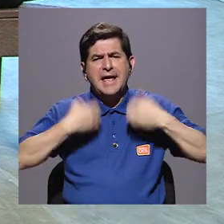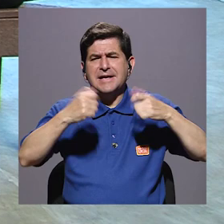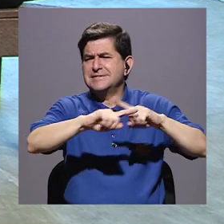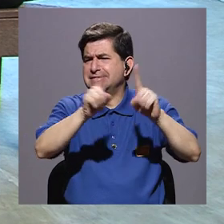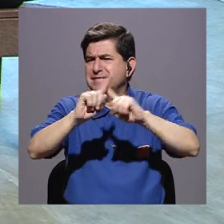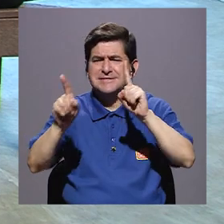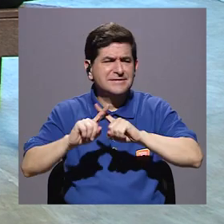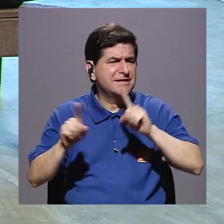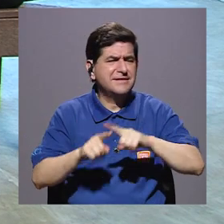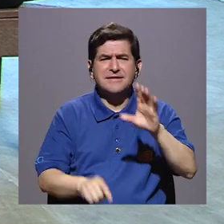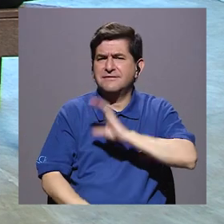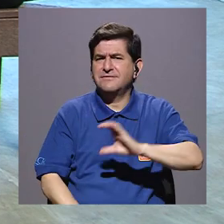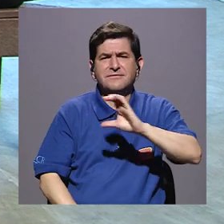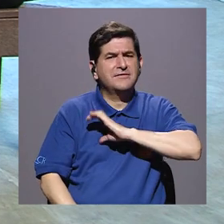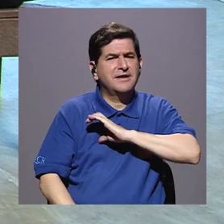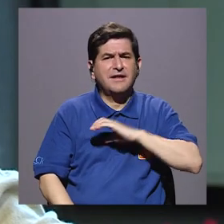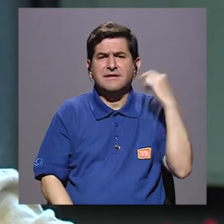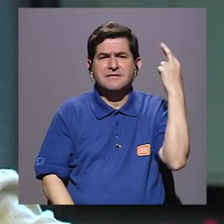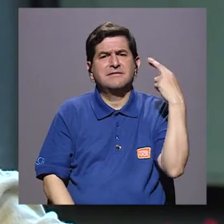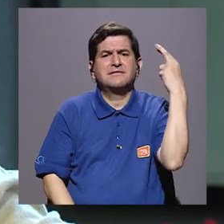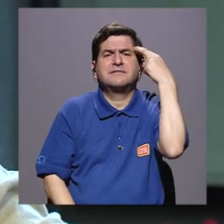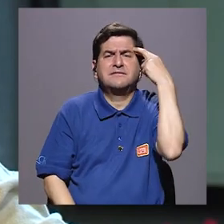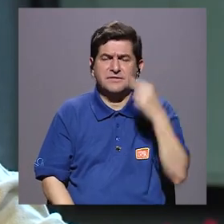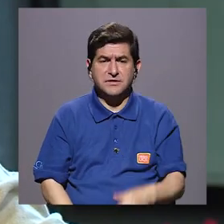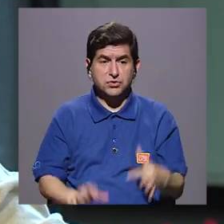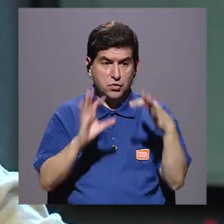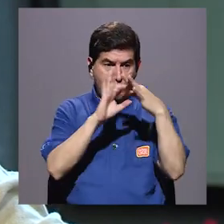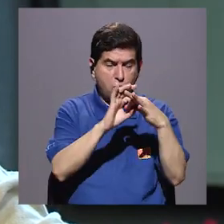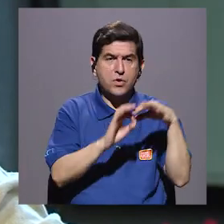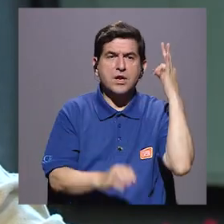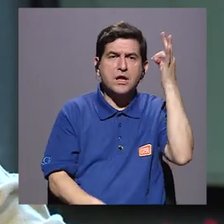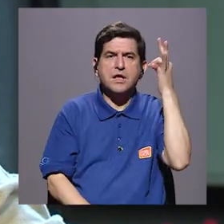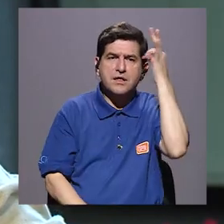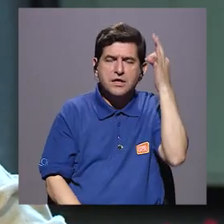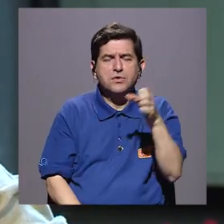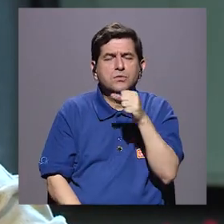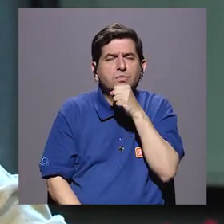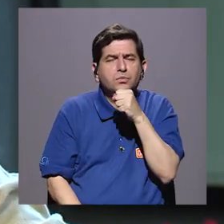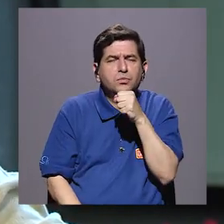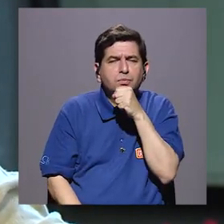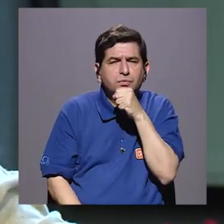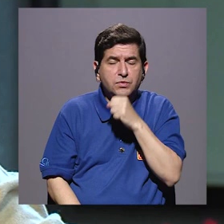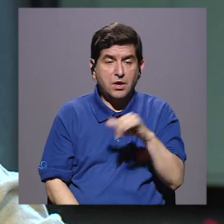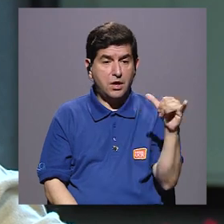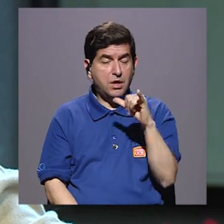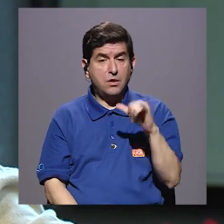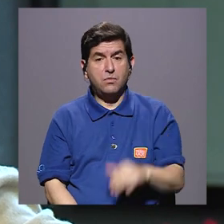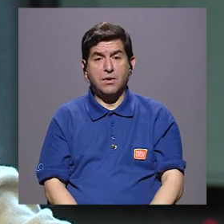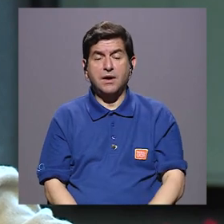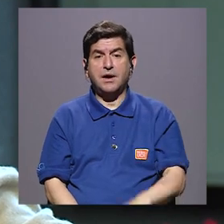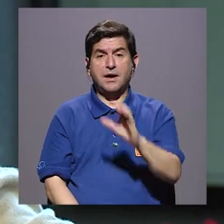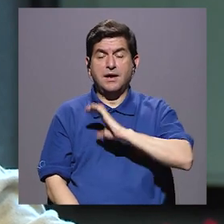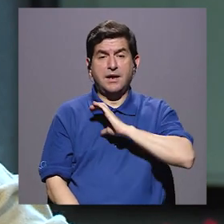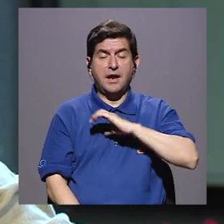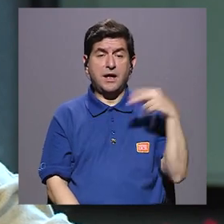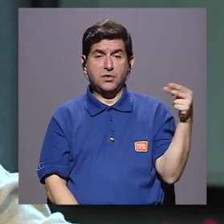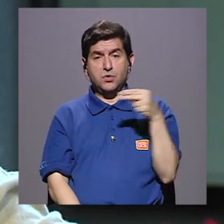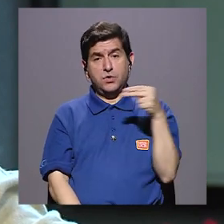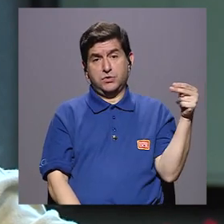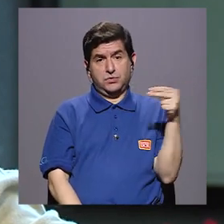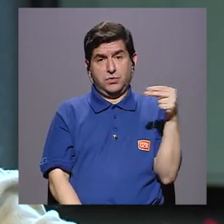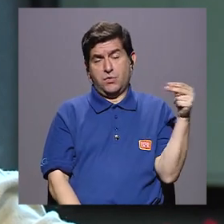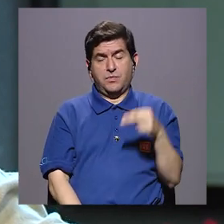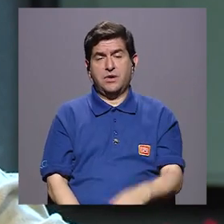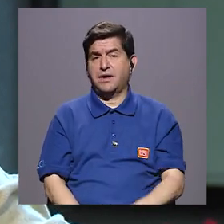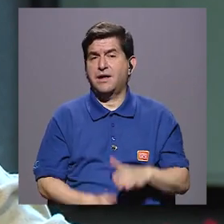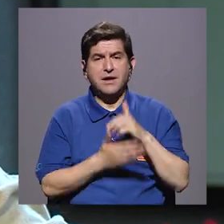Existe una serie multifactorial, ¿no? Básicamente asociadas a lo que es teoría del envejecimiento. También existen factores endocrinos, por ejemplo,